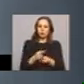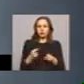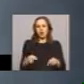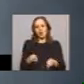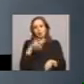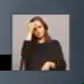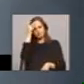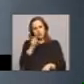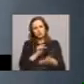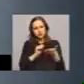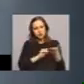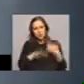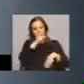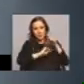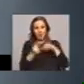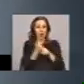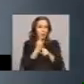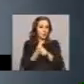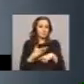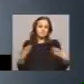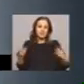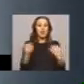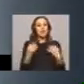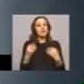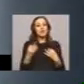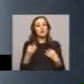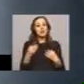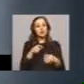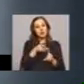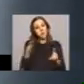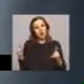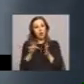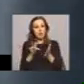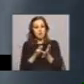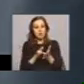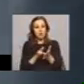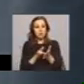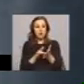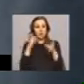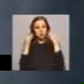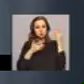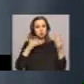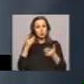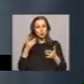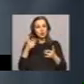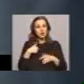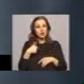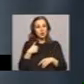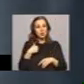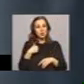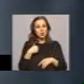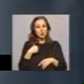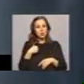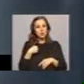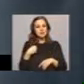tengo que aprender de algún lado. De hecho, bueno, yo tengo esto al margen del libro, yo tengo una teoría que seguramente hará que me persigan con cruces